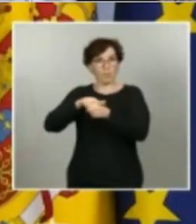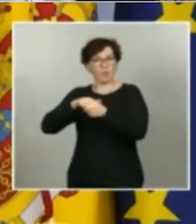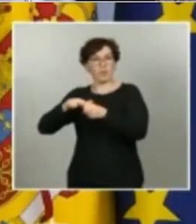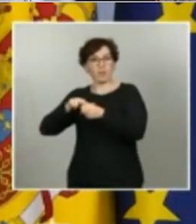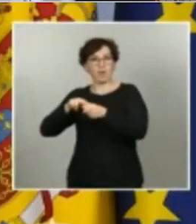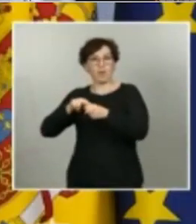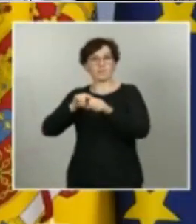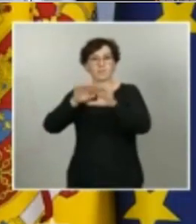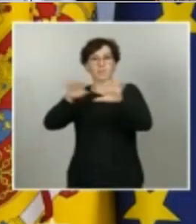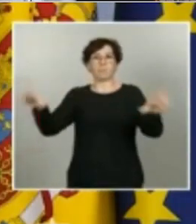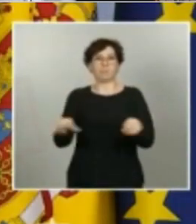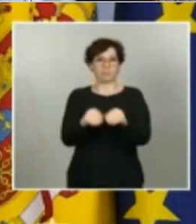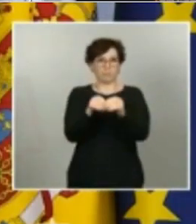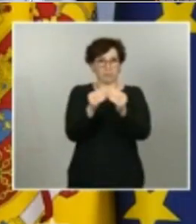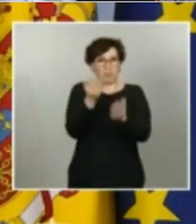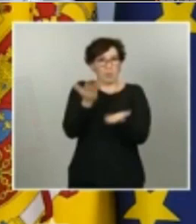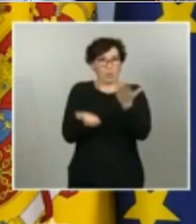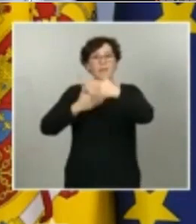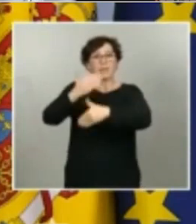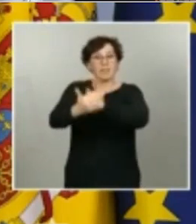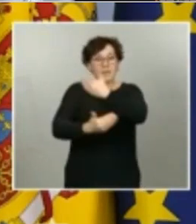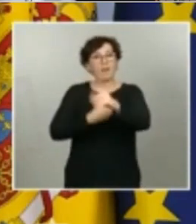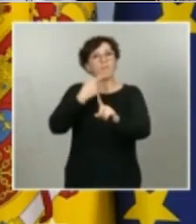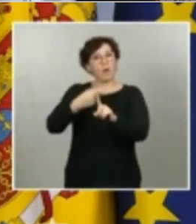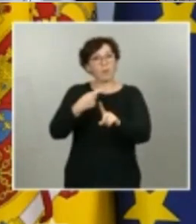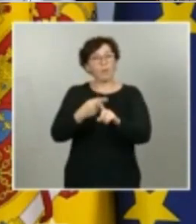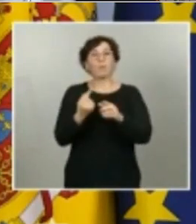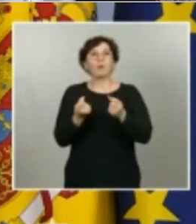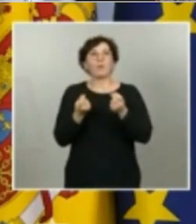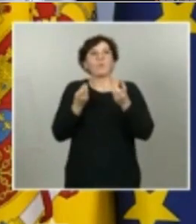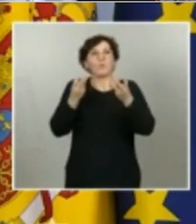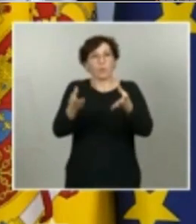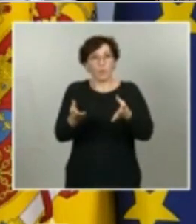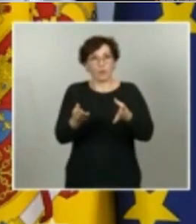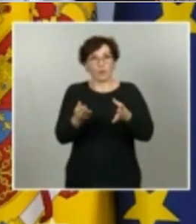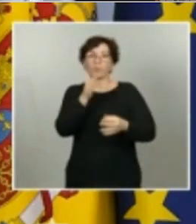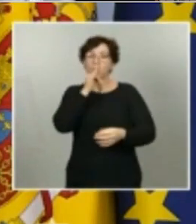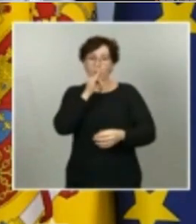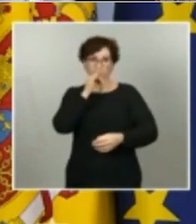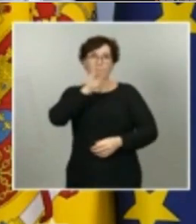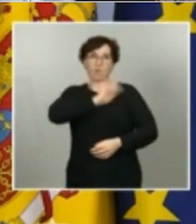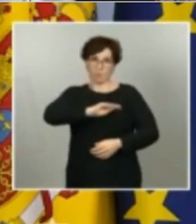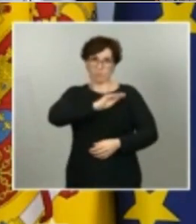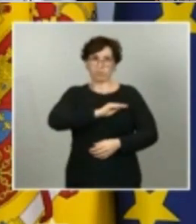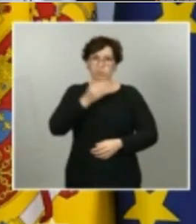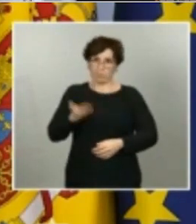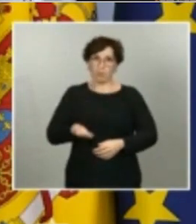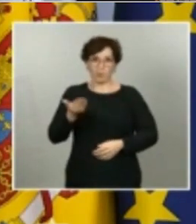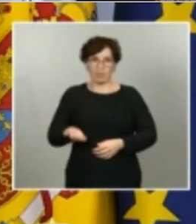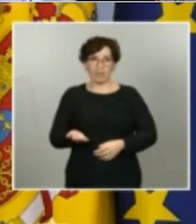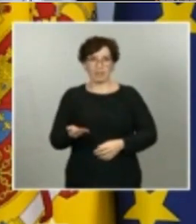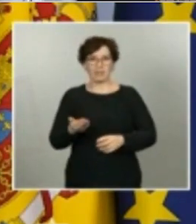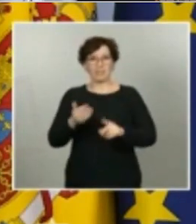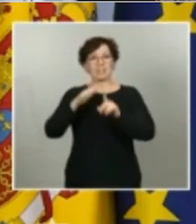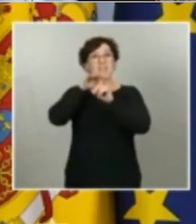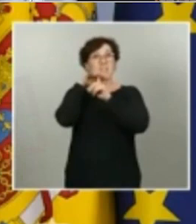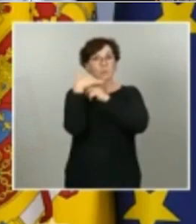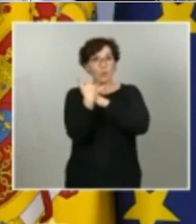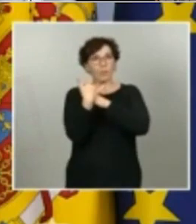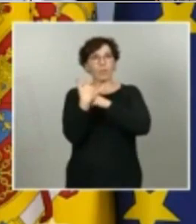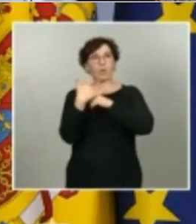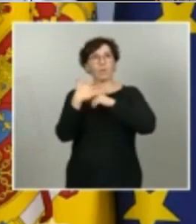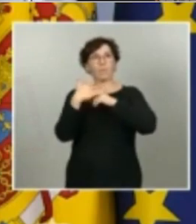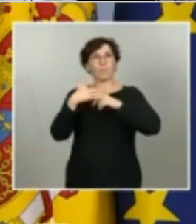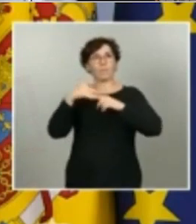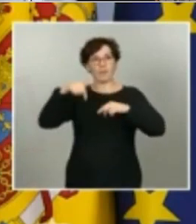todas las concentraciones de gente porque nos han puesto en peligro a muchísima gente y probablemente por su culpa haya fallecido mucha gente por lo